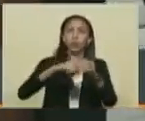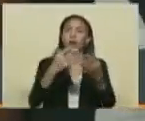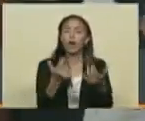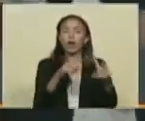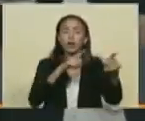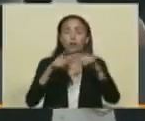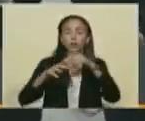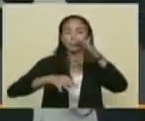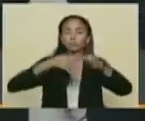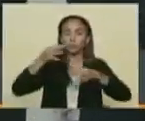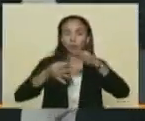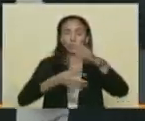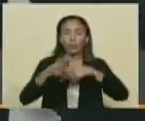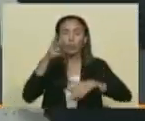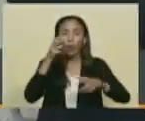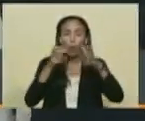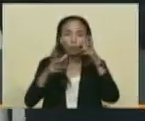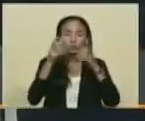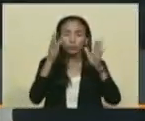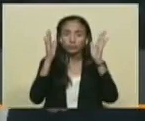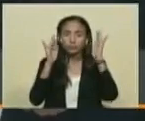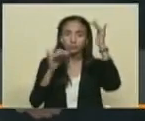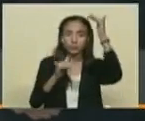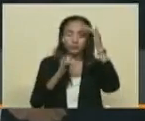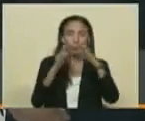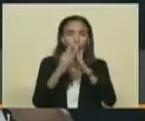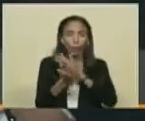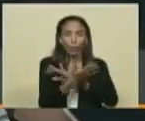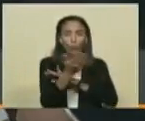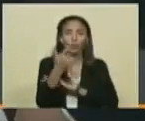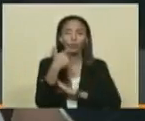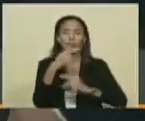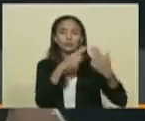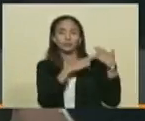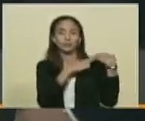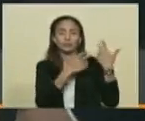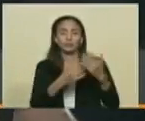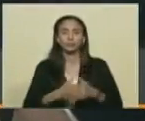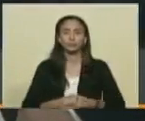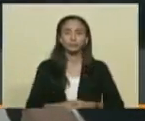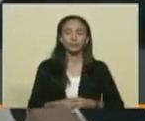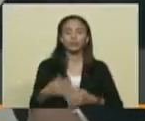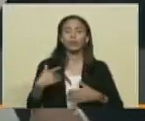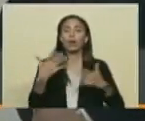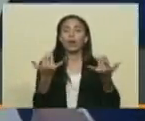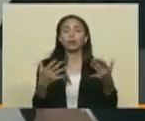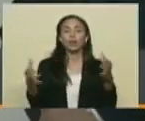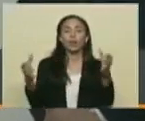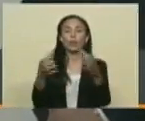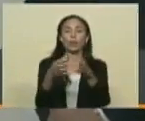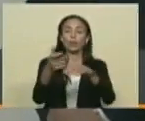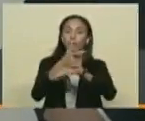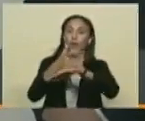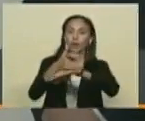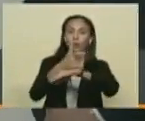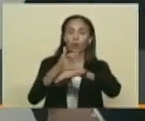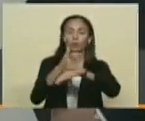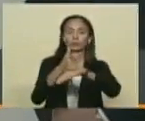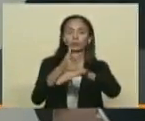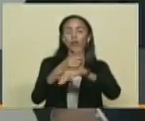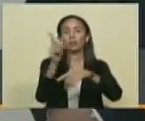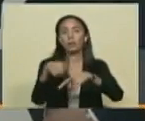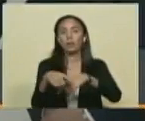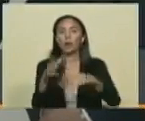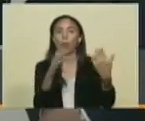las declaraciones. Vamos a escuchar lo que tienen que decir los altos funcionarios. Adelante. Entre el gobierno bolivariano de Venezuela y